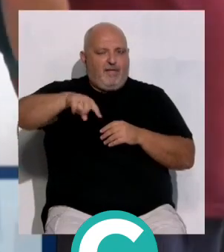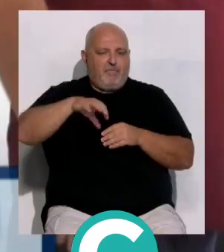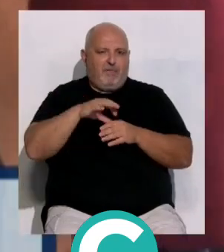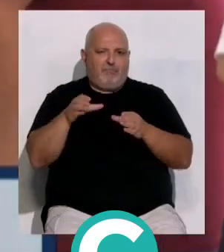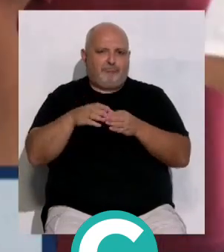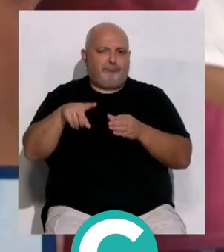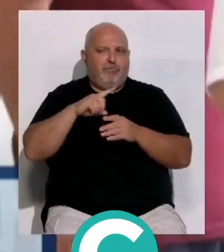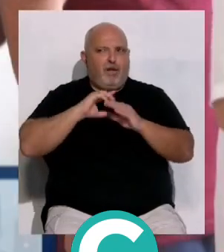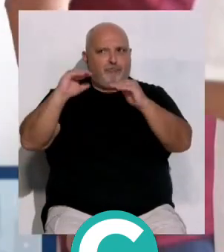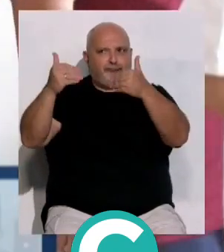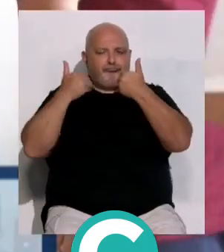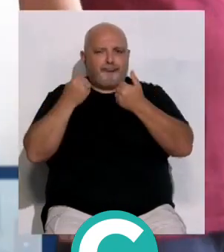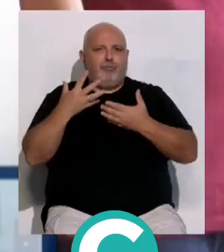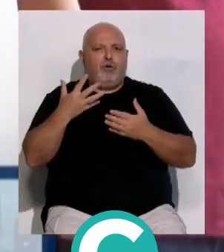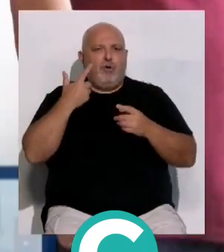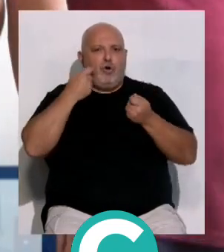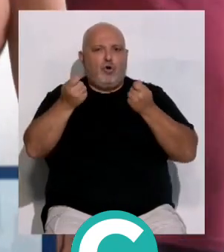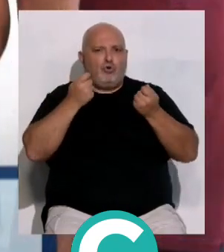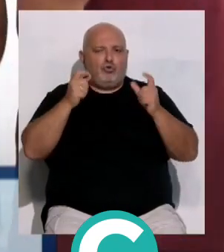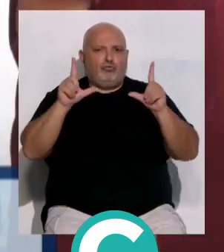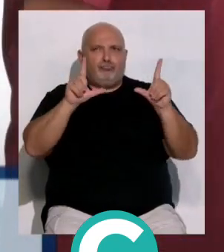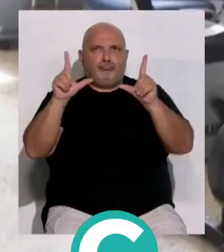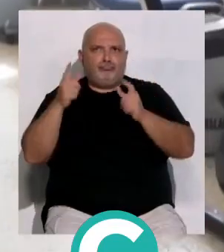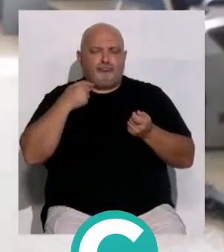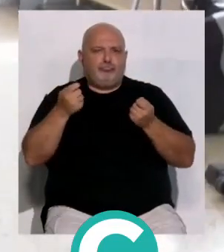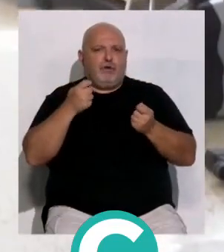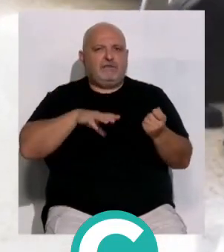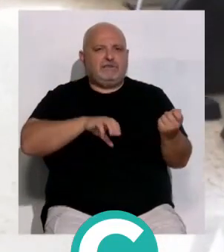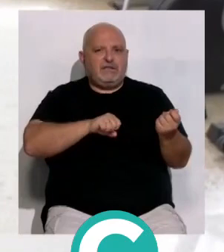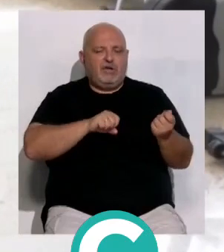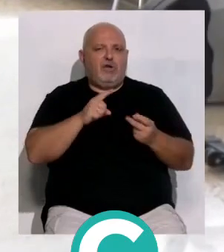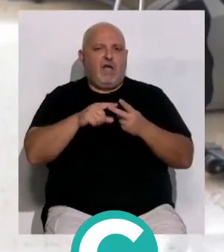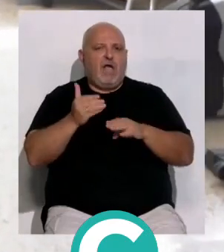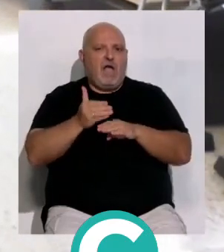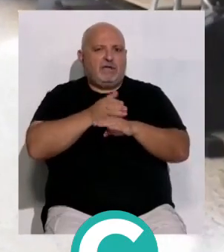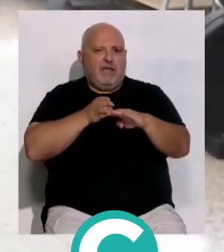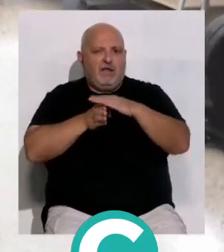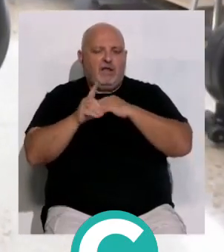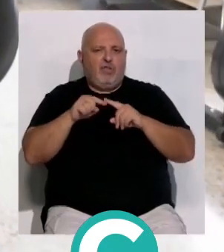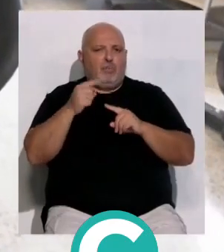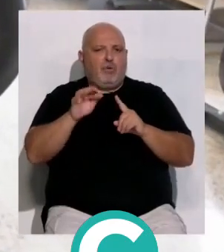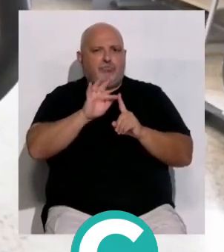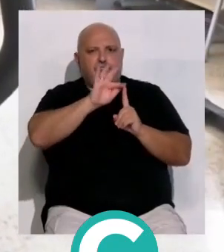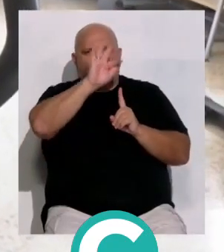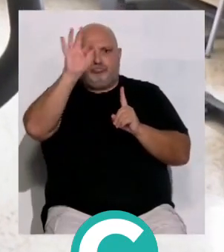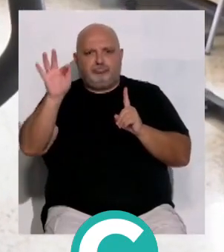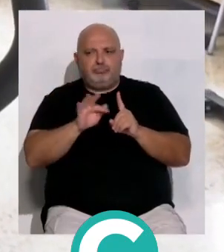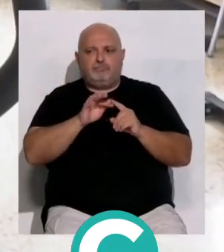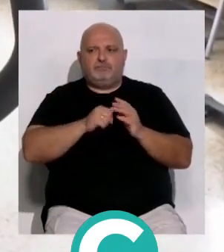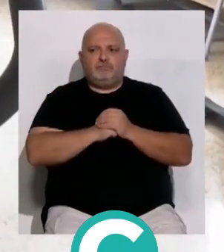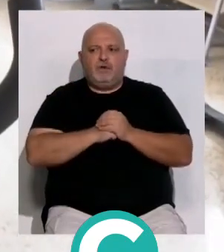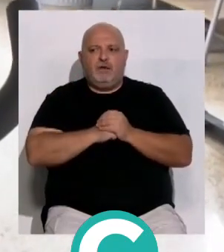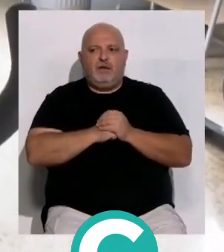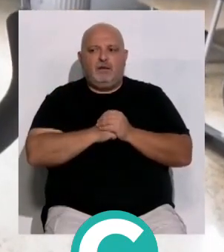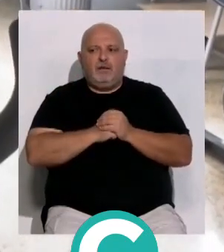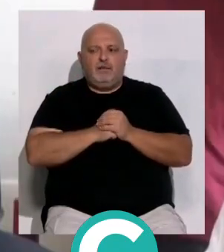estupendas, están todo el tiempo a través de los monitores controlándonos, la tensión nos la miden antes de entrar, durante el ejercicio y después del ejercicio